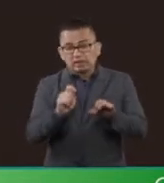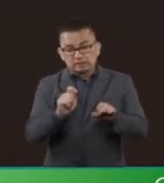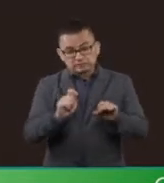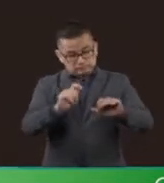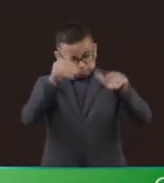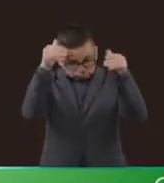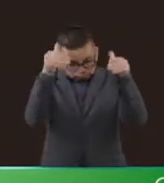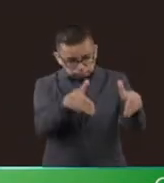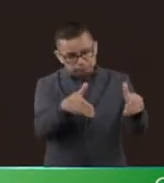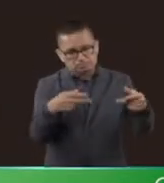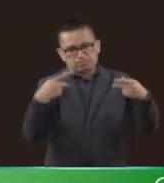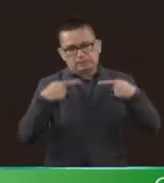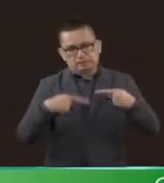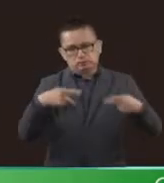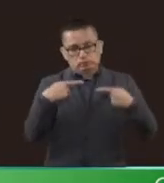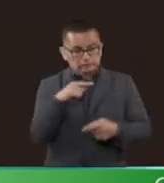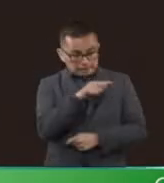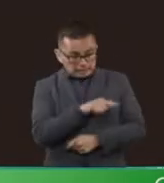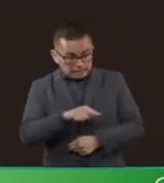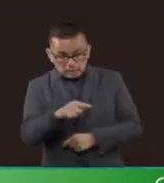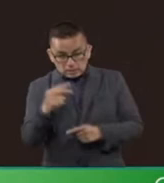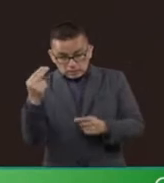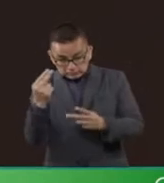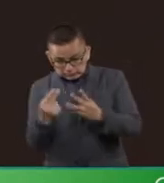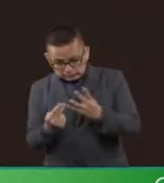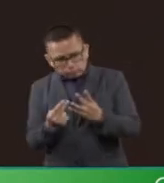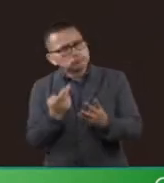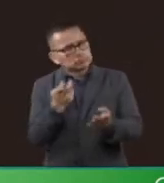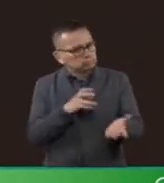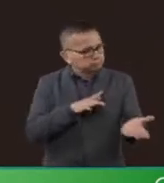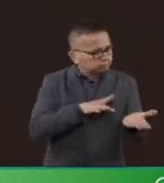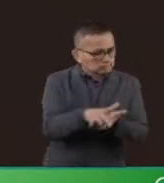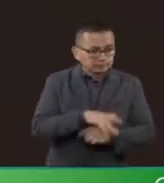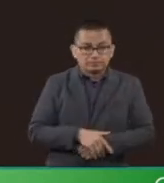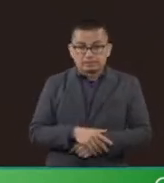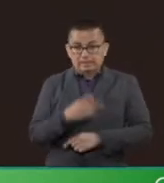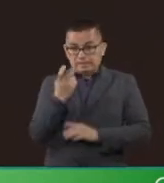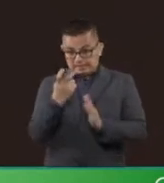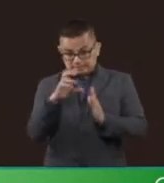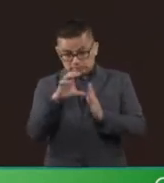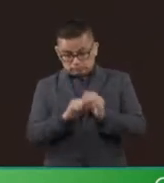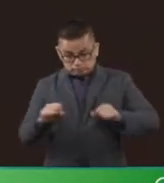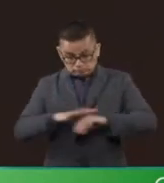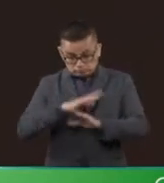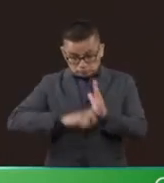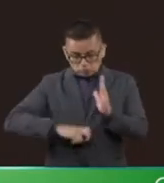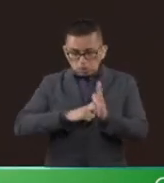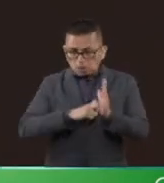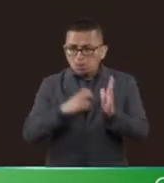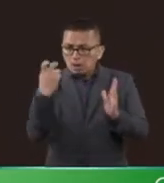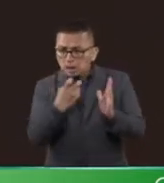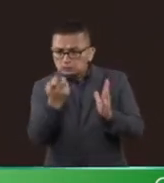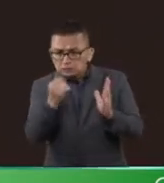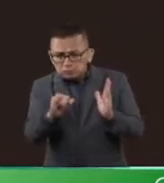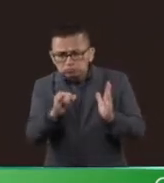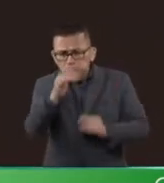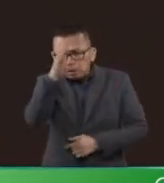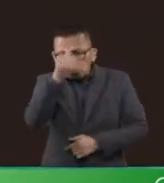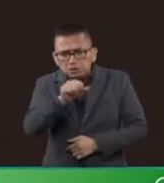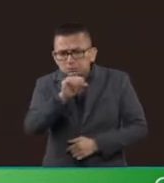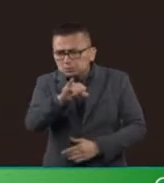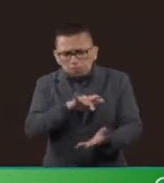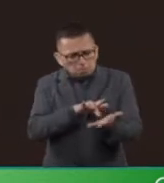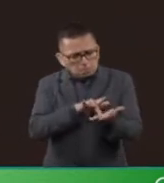centro. Apoyaremos siempre todo este tipo de reformas y lo vamos a decir claro, sin chantajes y sin